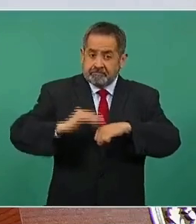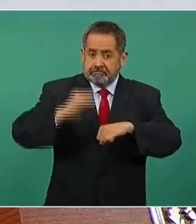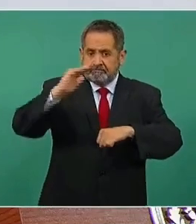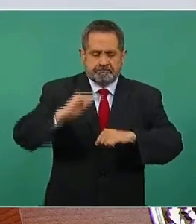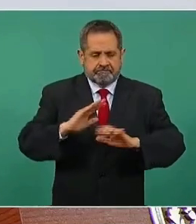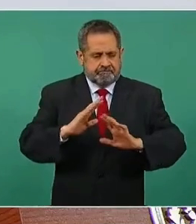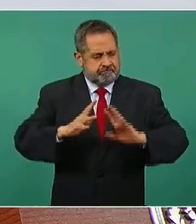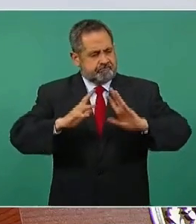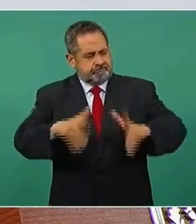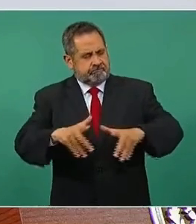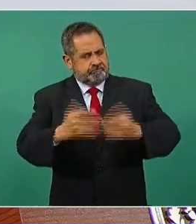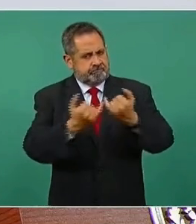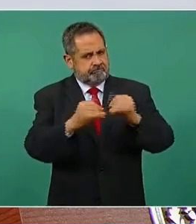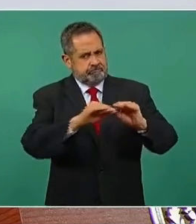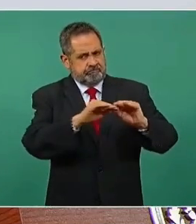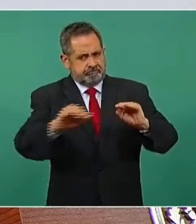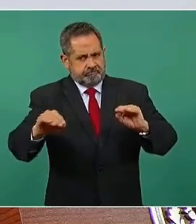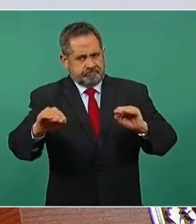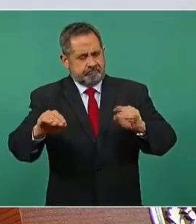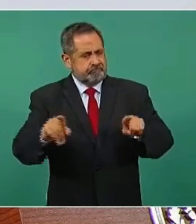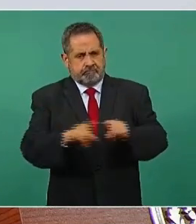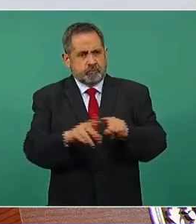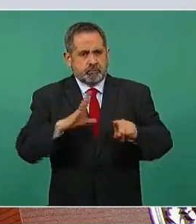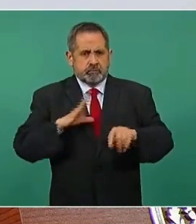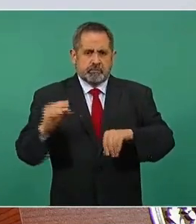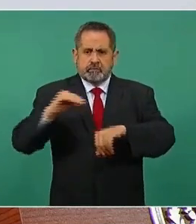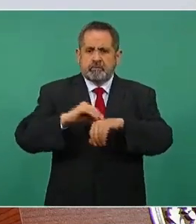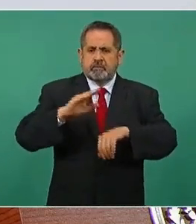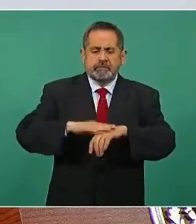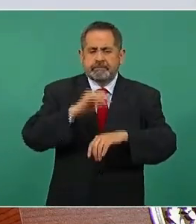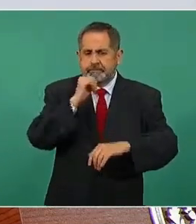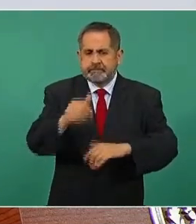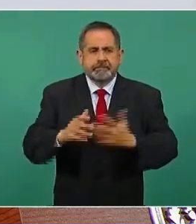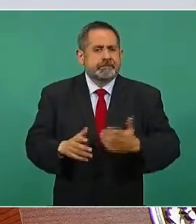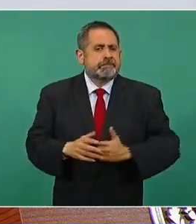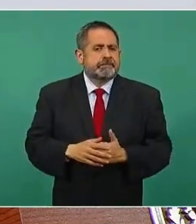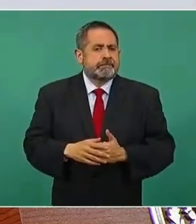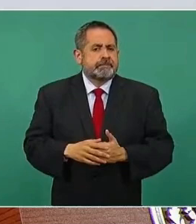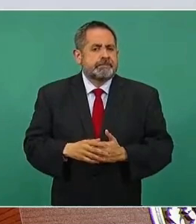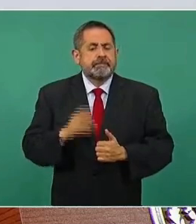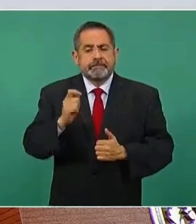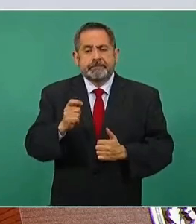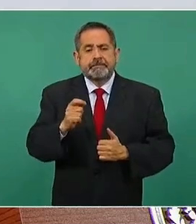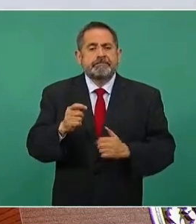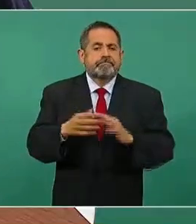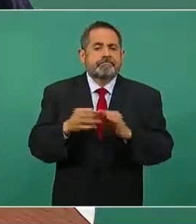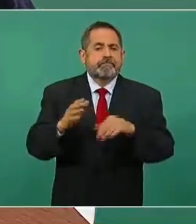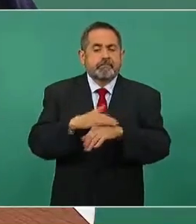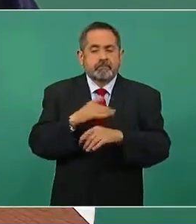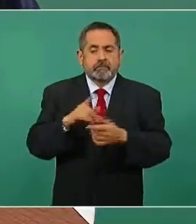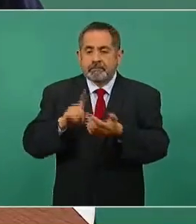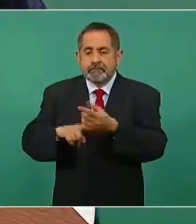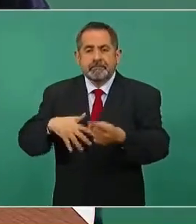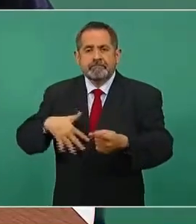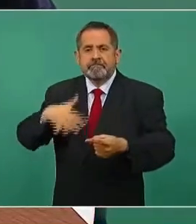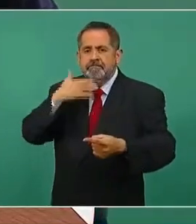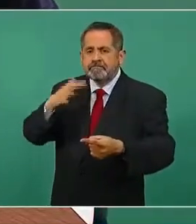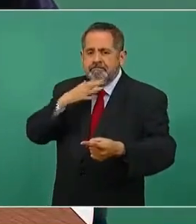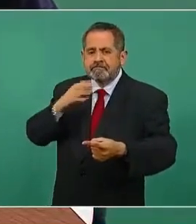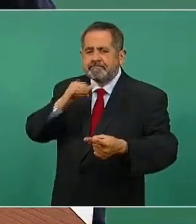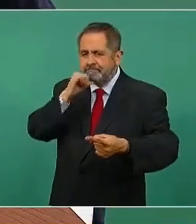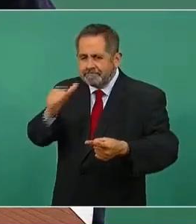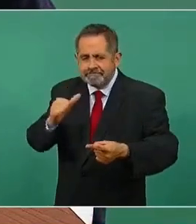reales, no va a aumentar. Y sí salimos porque no hay corrupción,